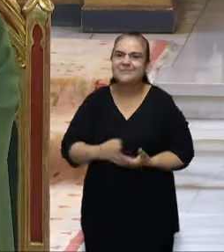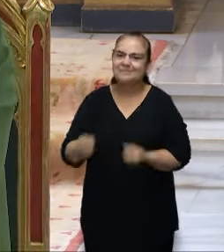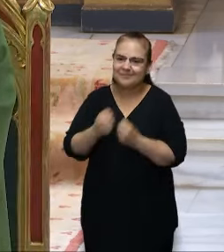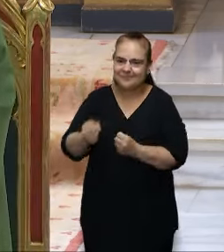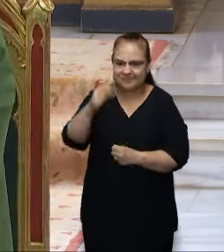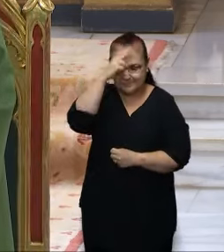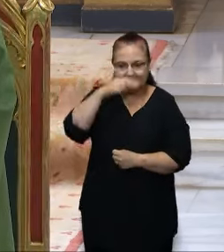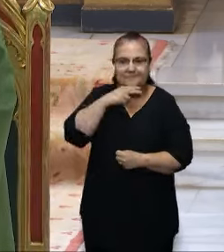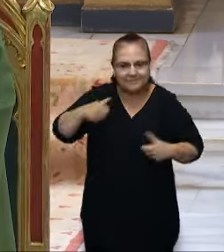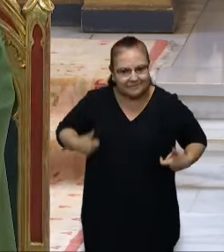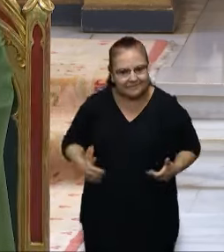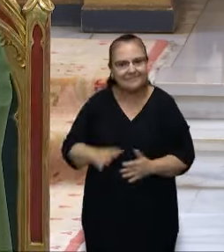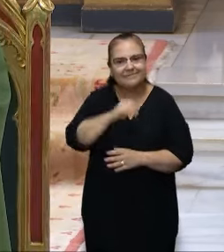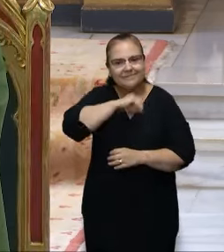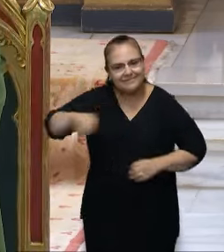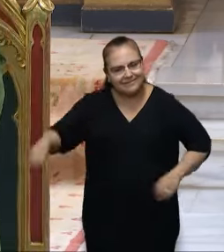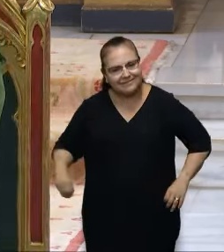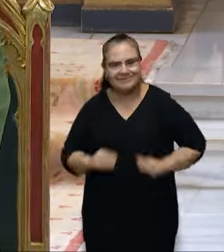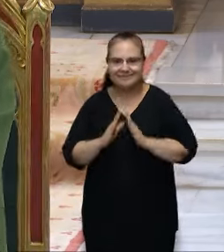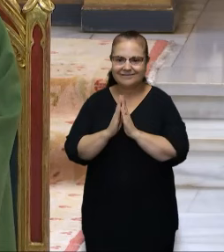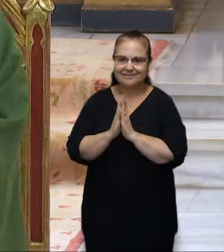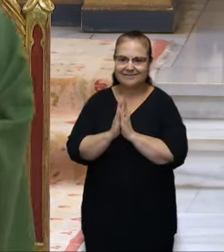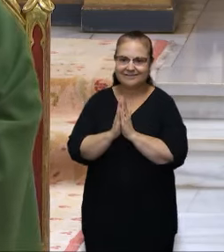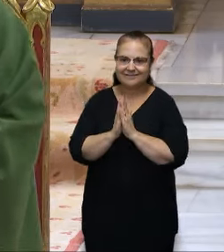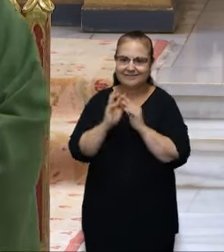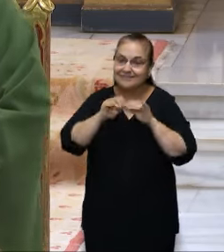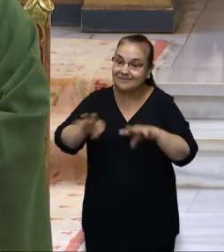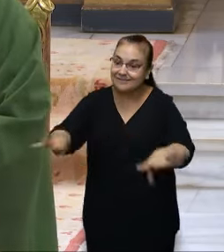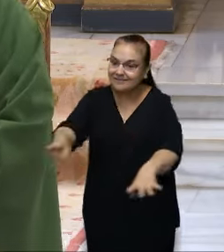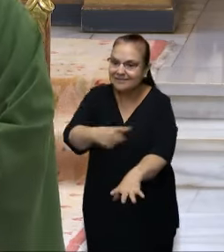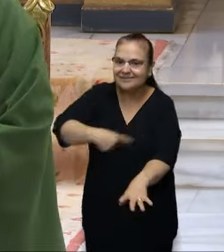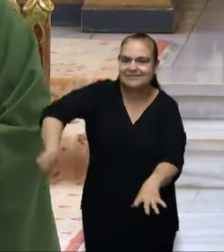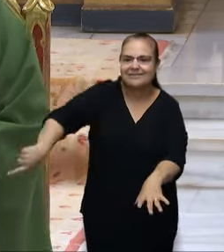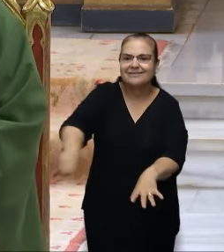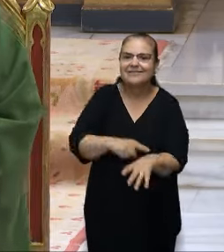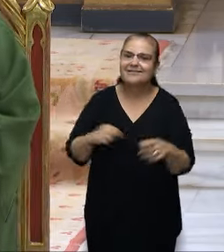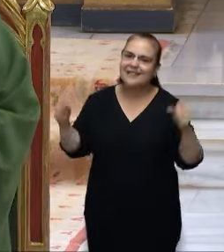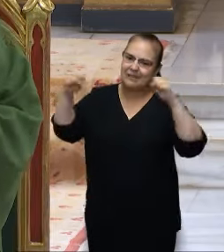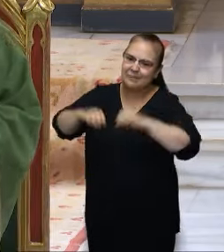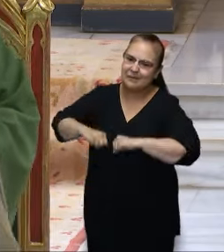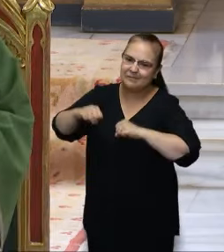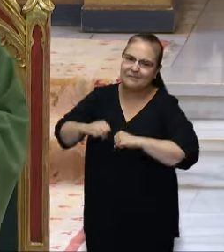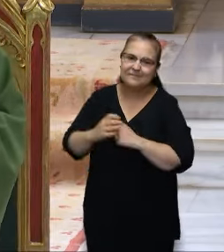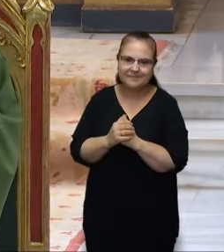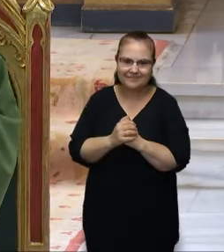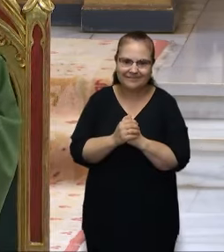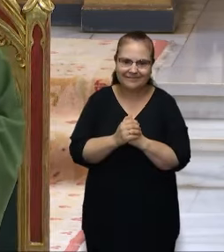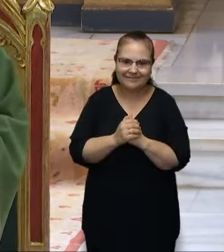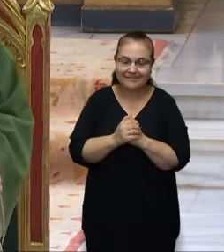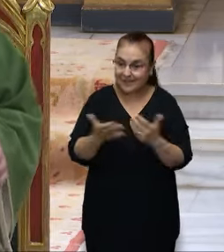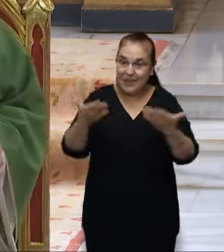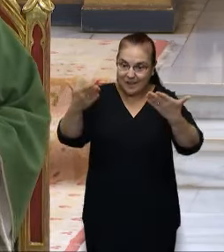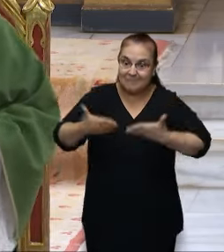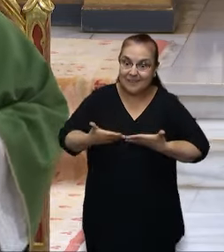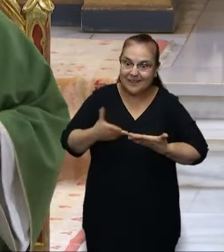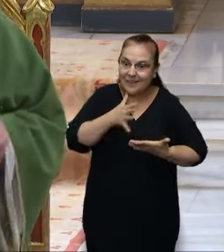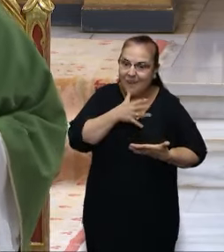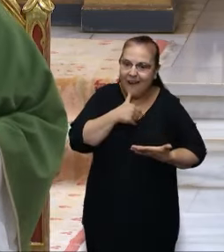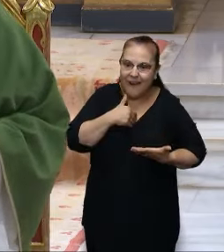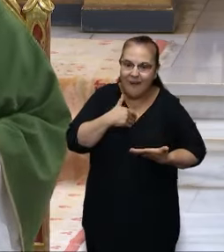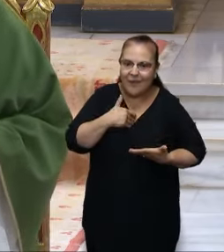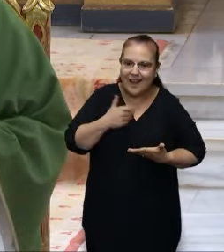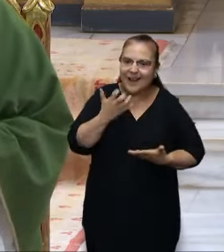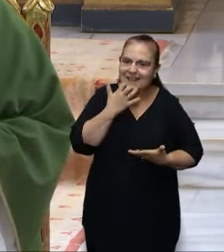Todopoderoso Padre Hijo y Espíritu Santo descienda sobre vosotros os invito ahora aquellos que lo